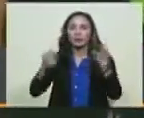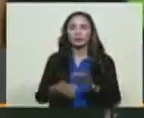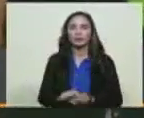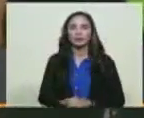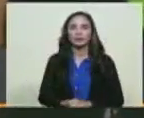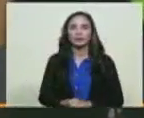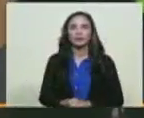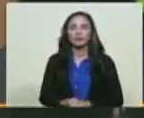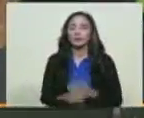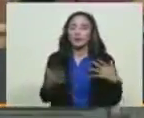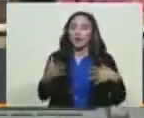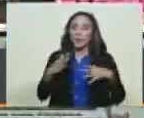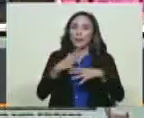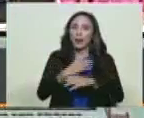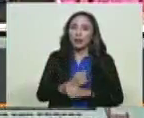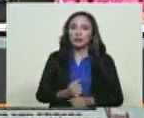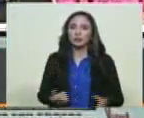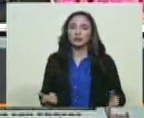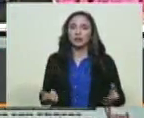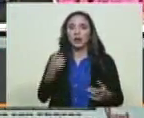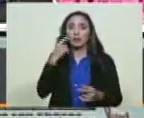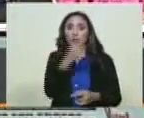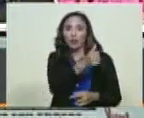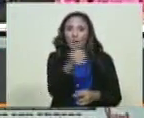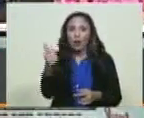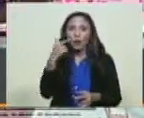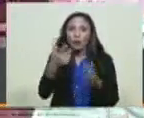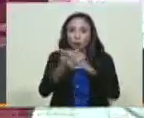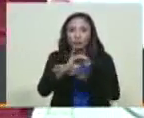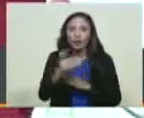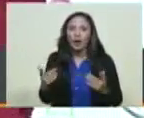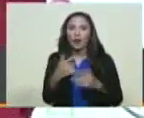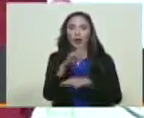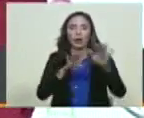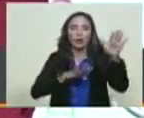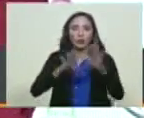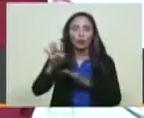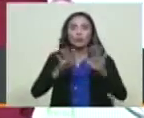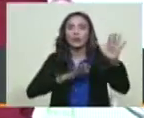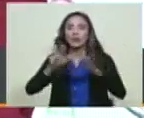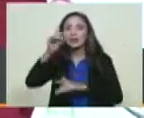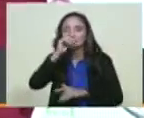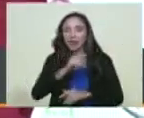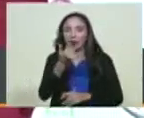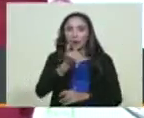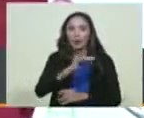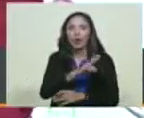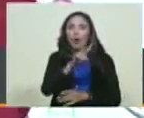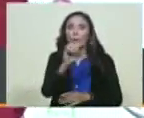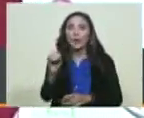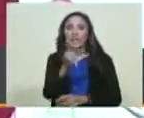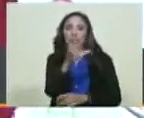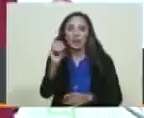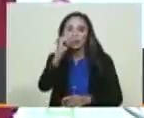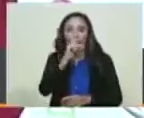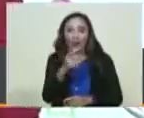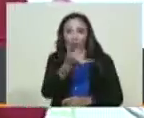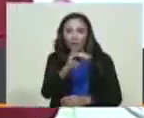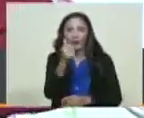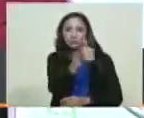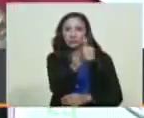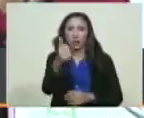toda la esperanza renovada que ustedes tienen a los 14 a los 15 años a los 20 a los 30